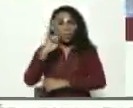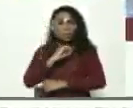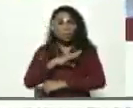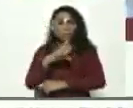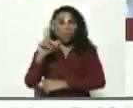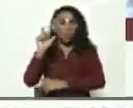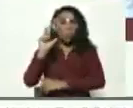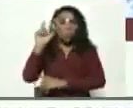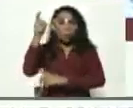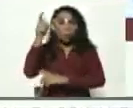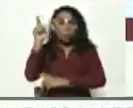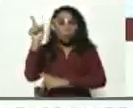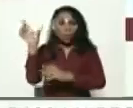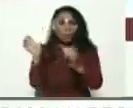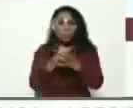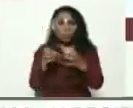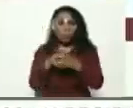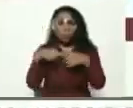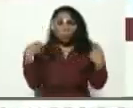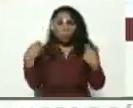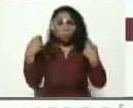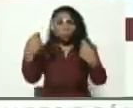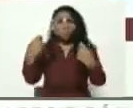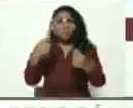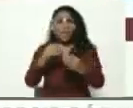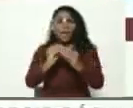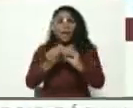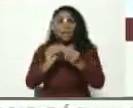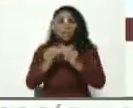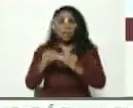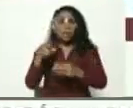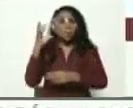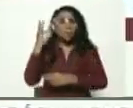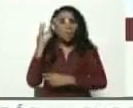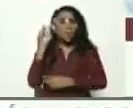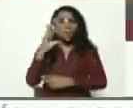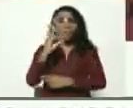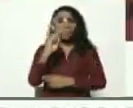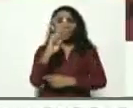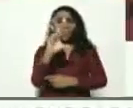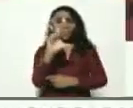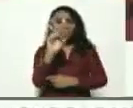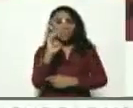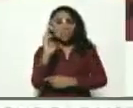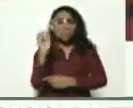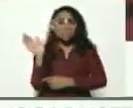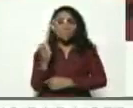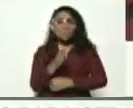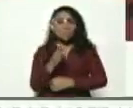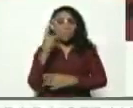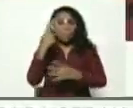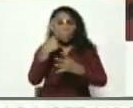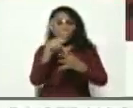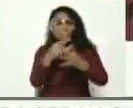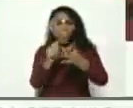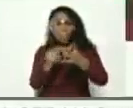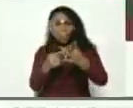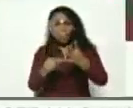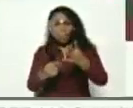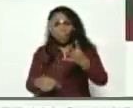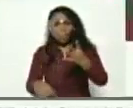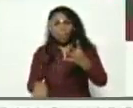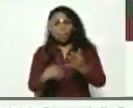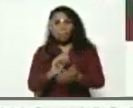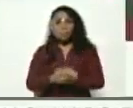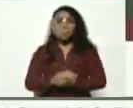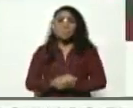El equipo promotor estuvo conformado por la profesora Dulce Marrufo, Arisela Medina, Juan Romero, Nereida Ferrer, Berín Vázquez,